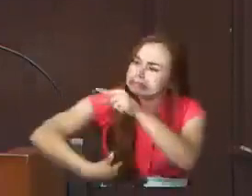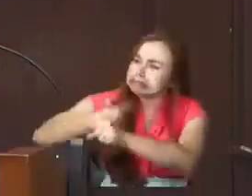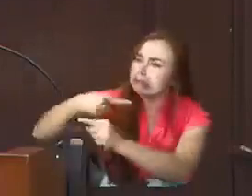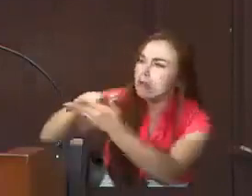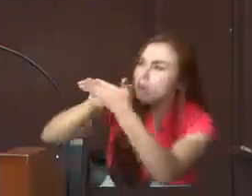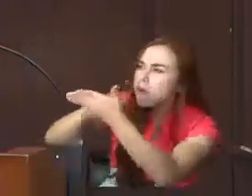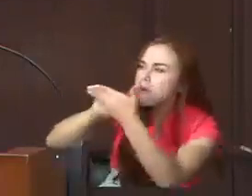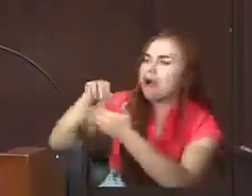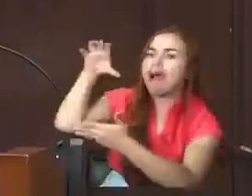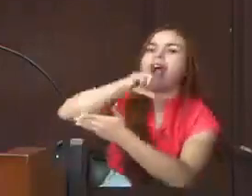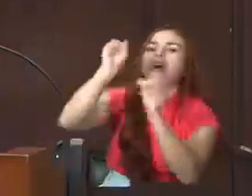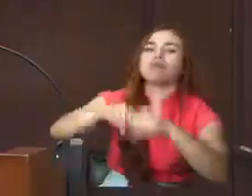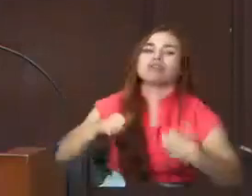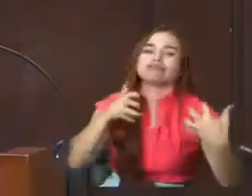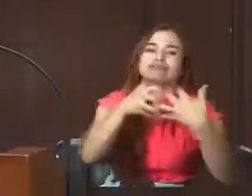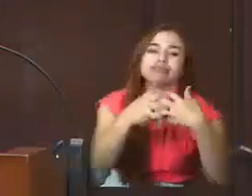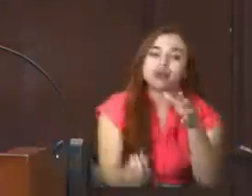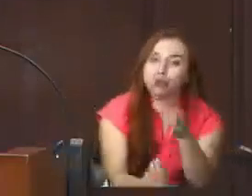nosotros no estamos en contra